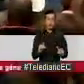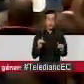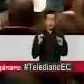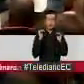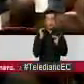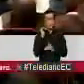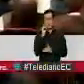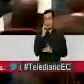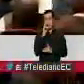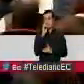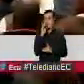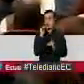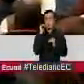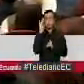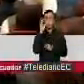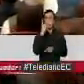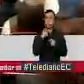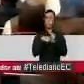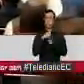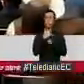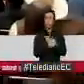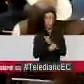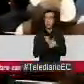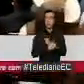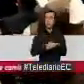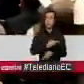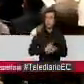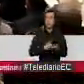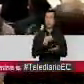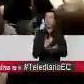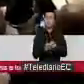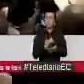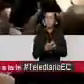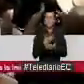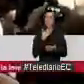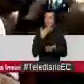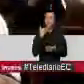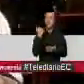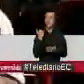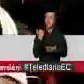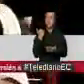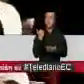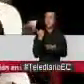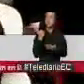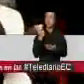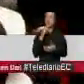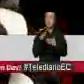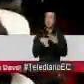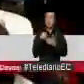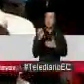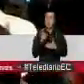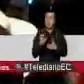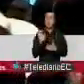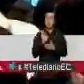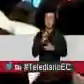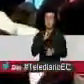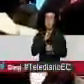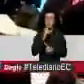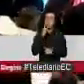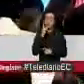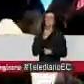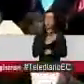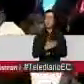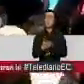este evento y es lo que se busca justamente aquí, dinamizar la economía y mejorar la oferta exportable de nuestro país. En pocos minutos